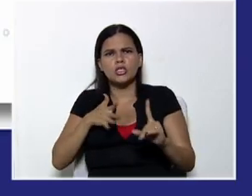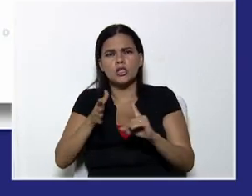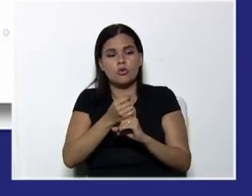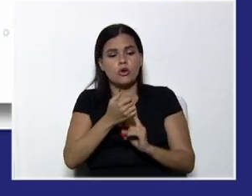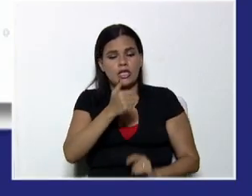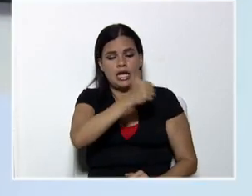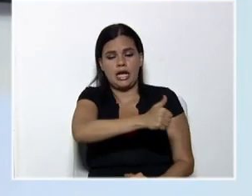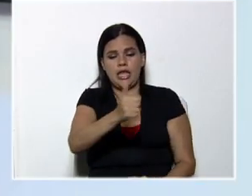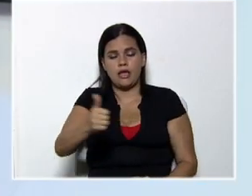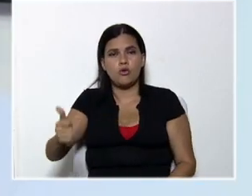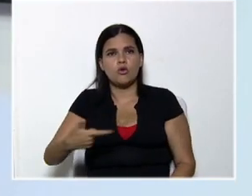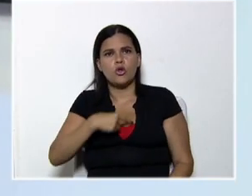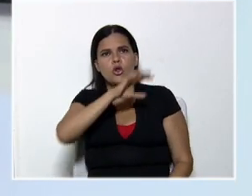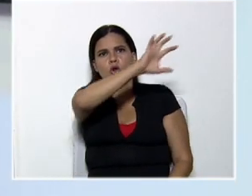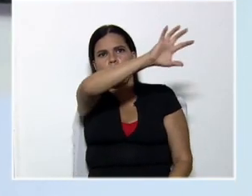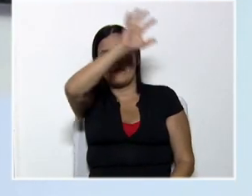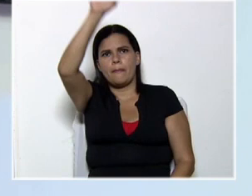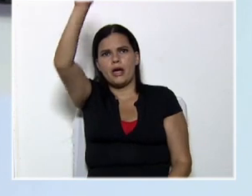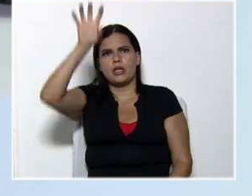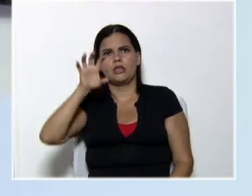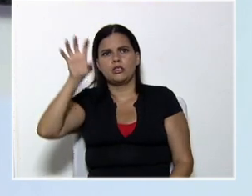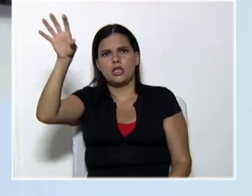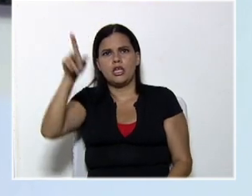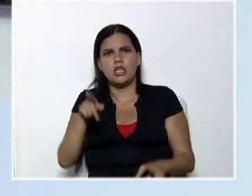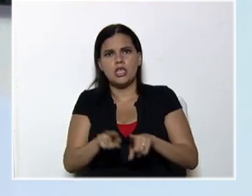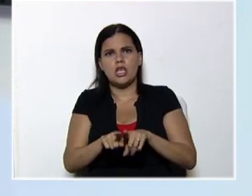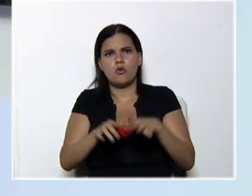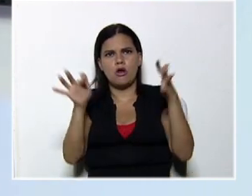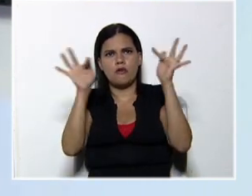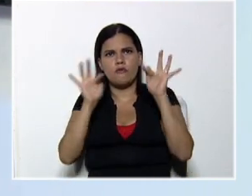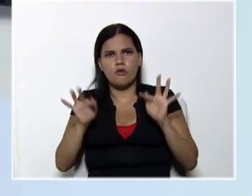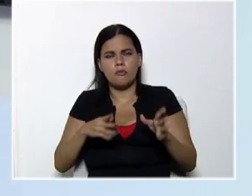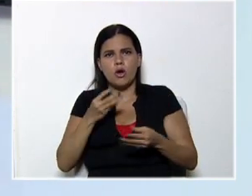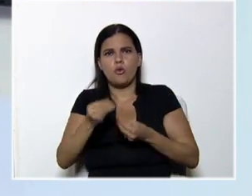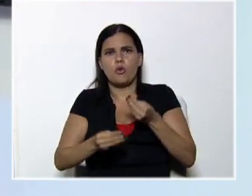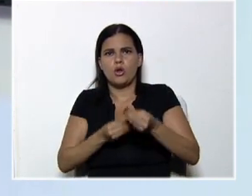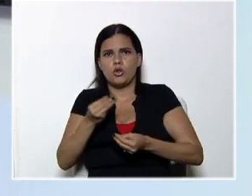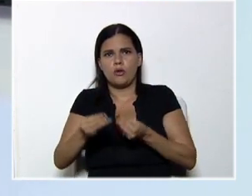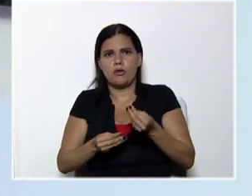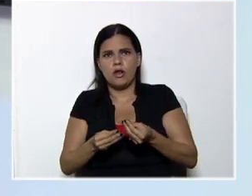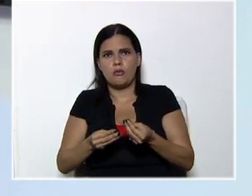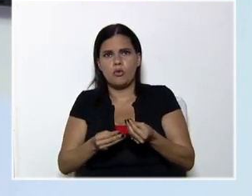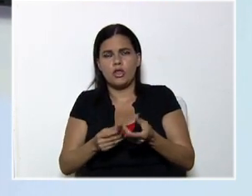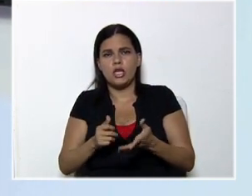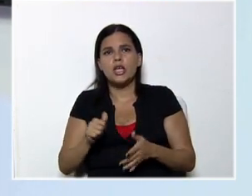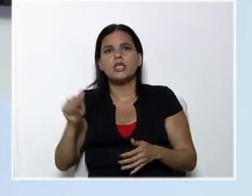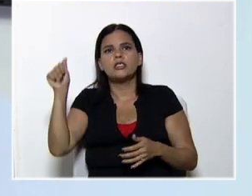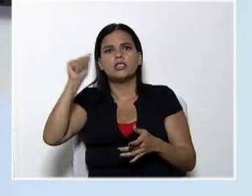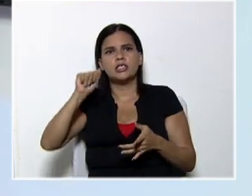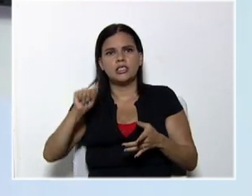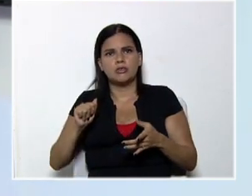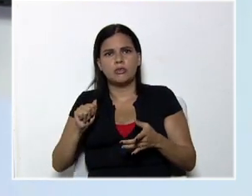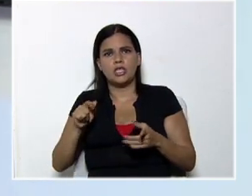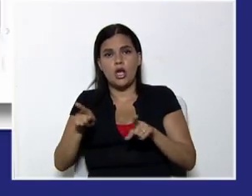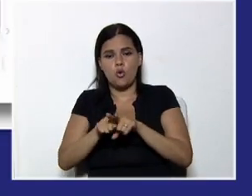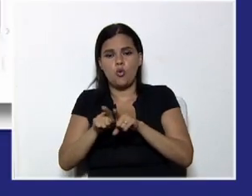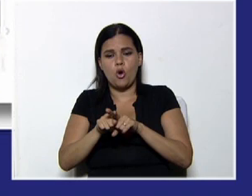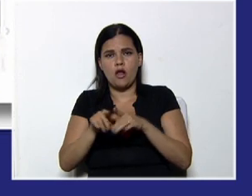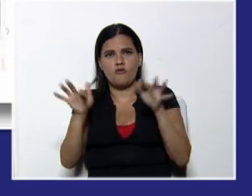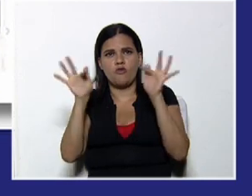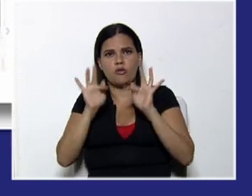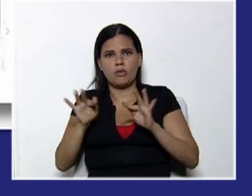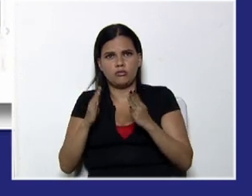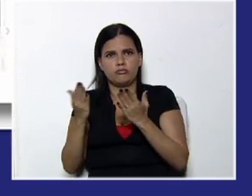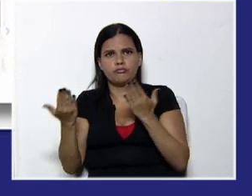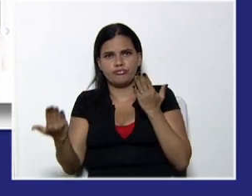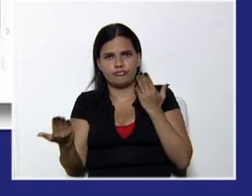los países. De igual manera, cuando hablamos de simetría, lo podemos observar en una cancha de básquet o